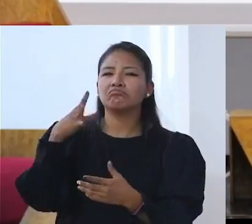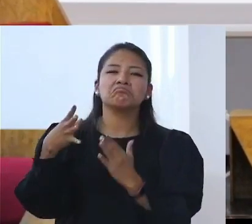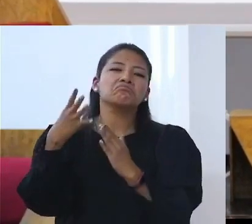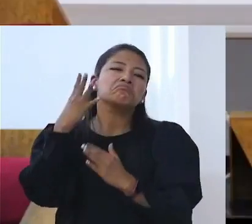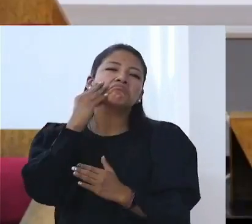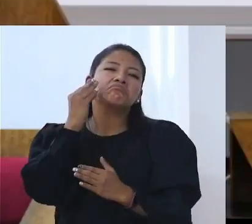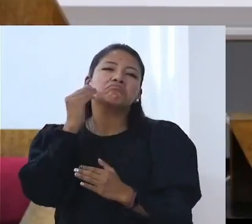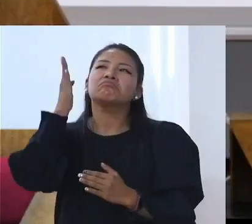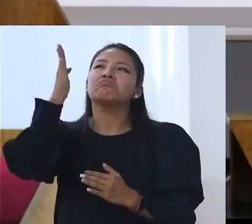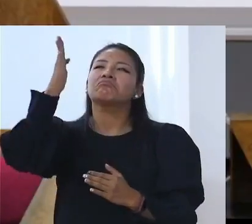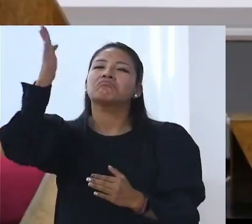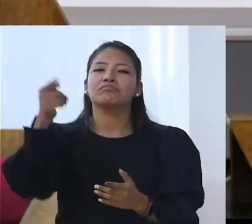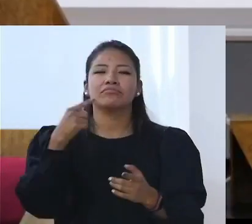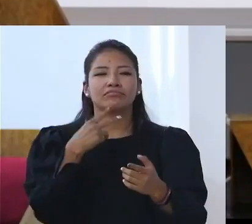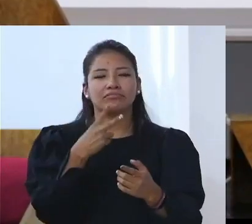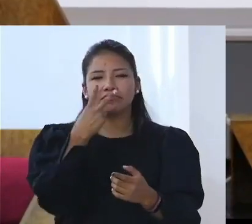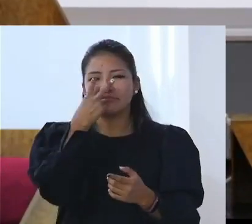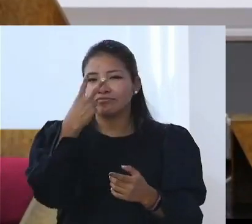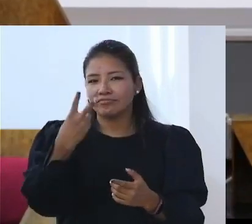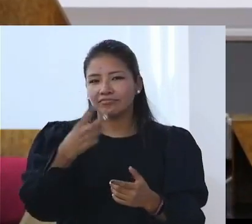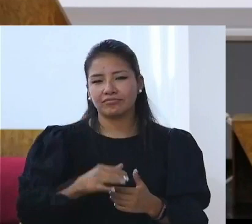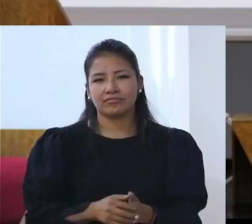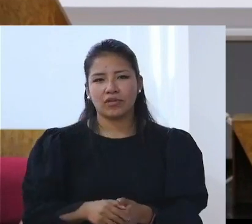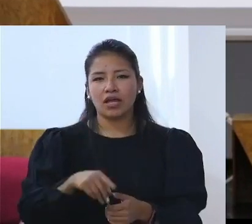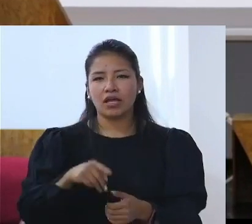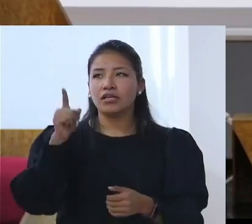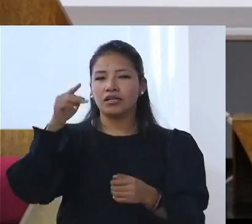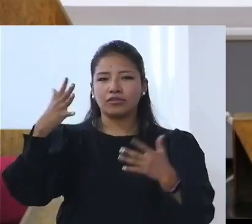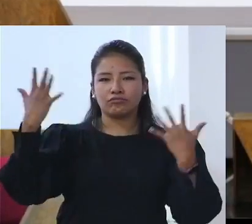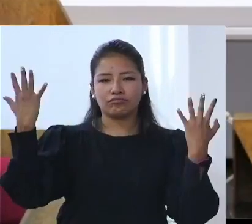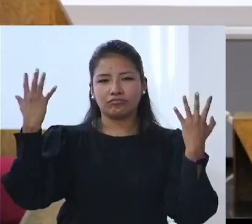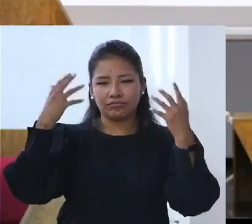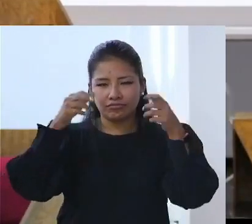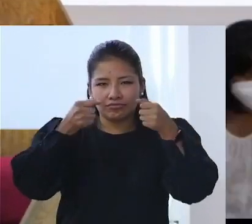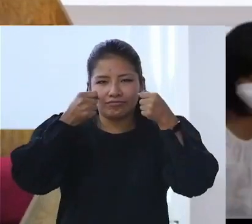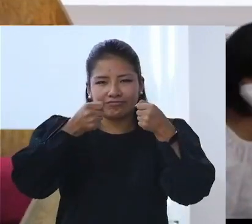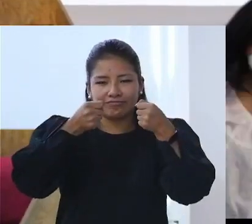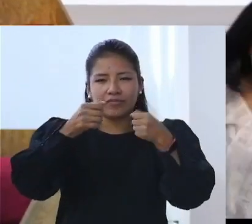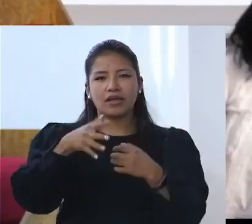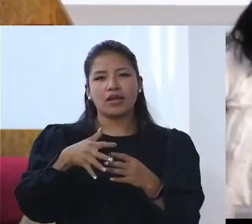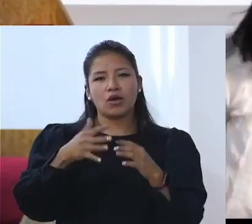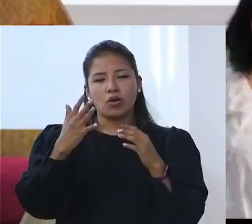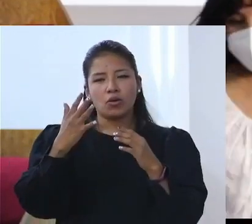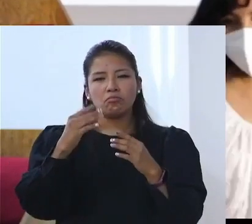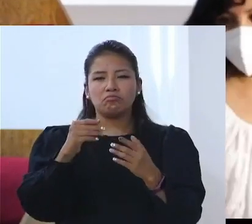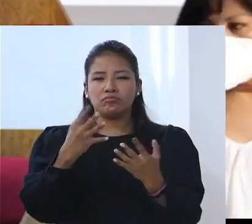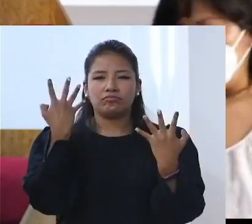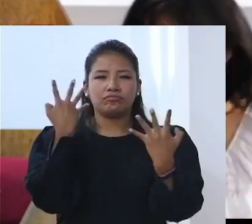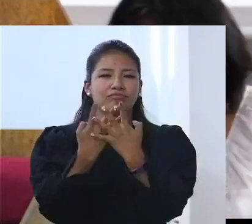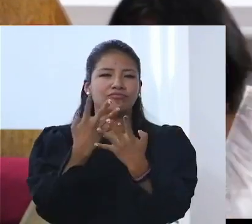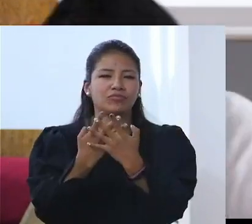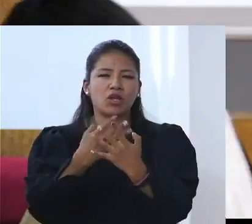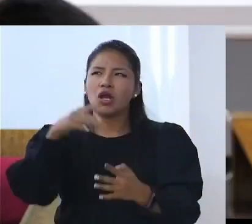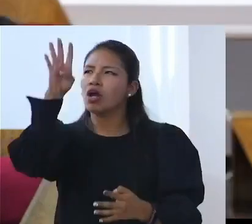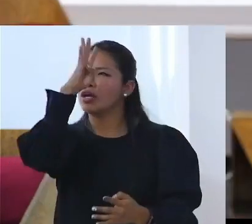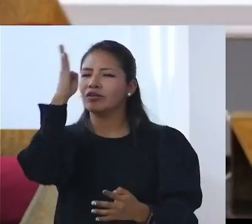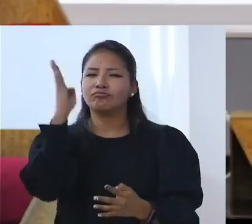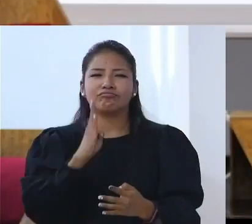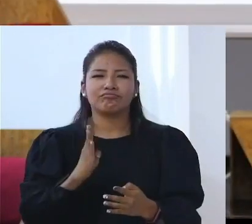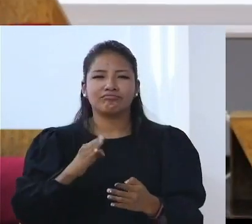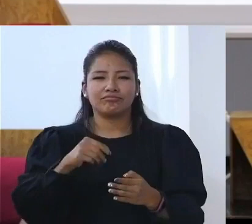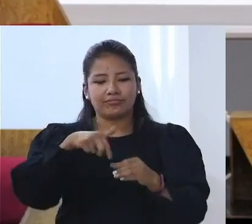aventura que tú ya verás será Tu cárcel y nunca saldrás